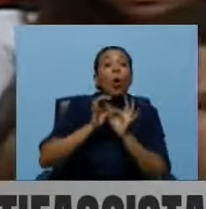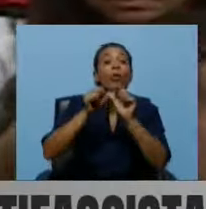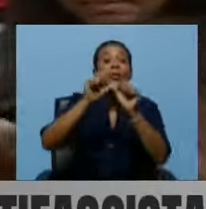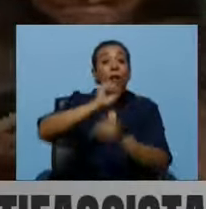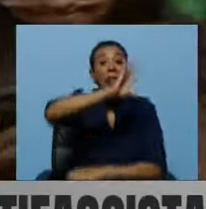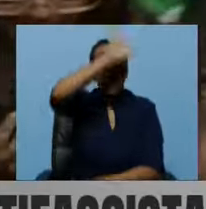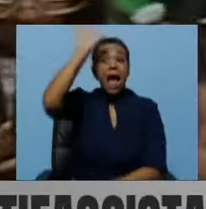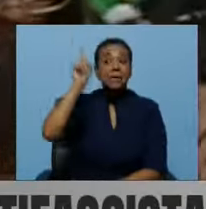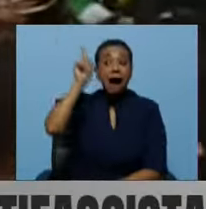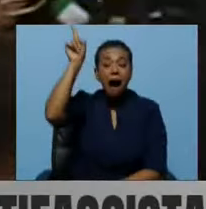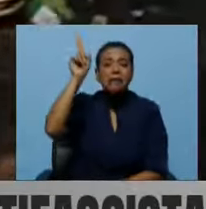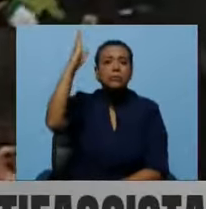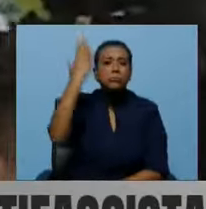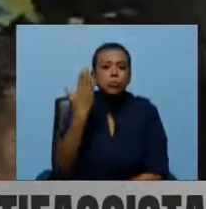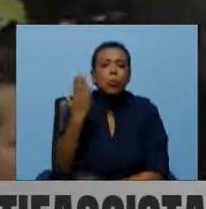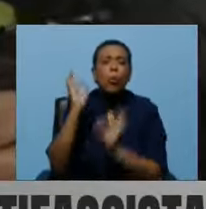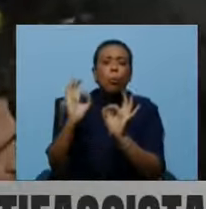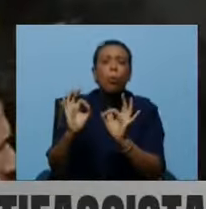continuación de su lucha contra la